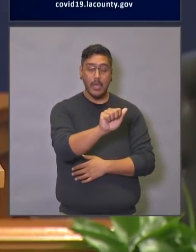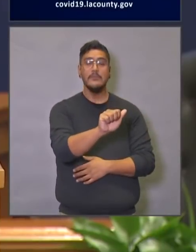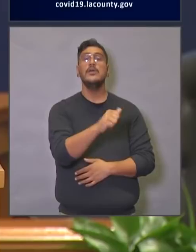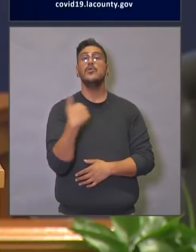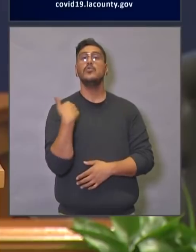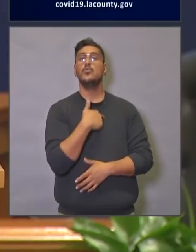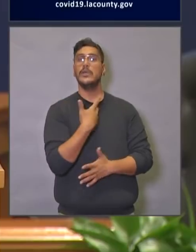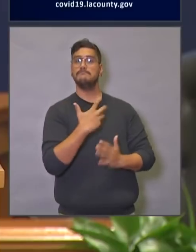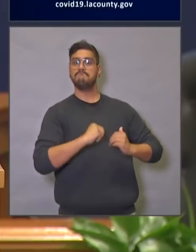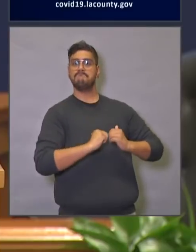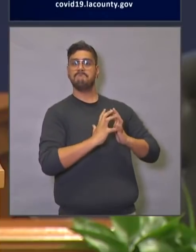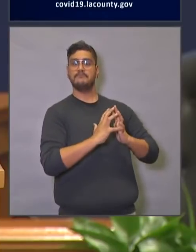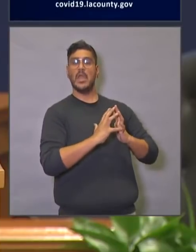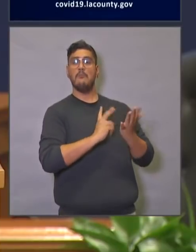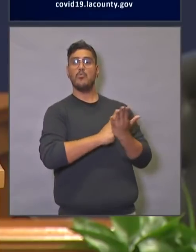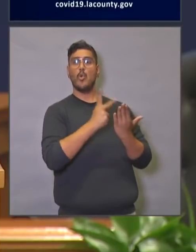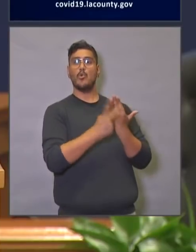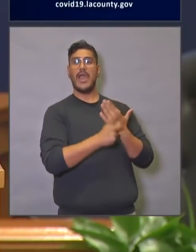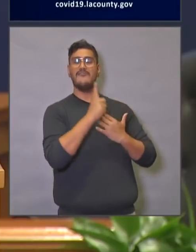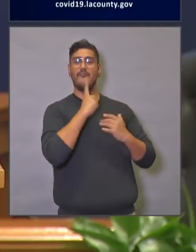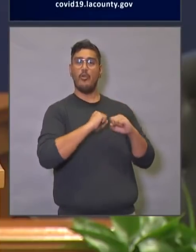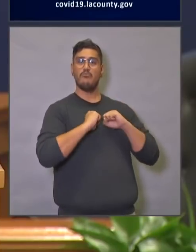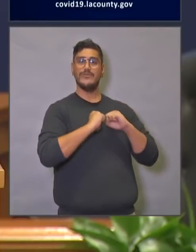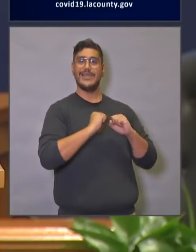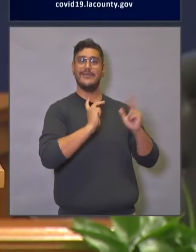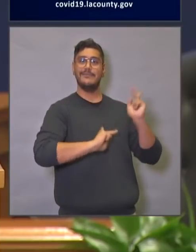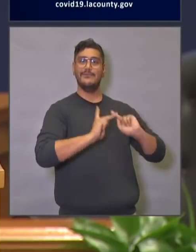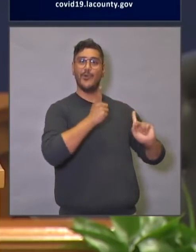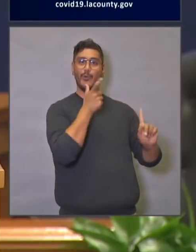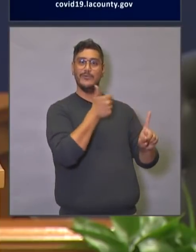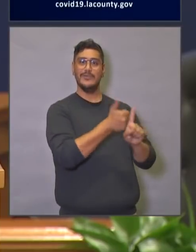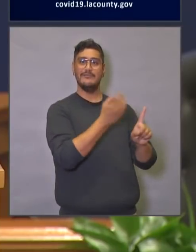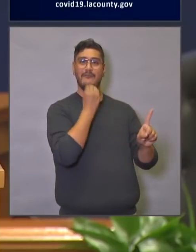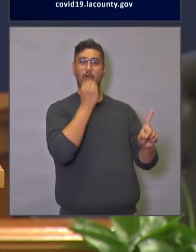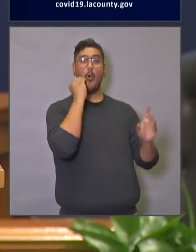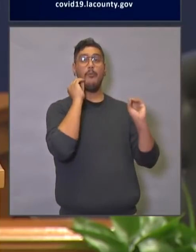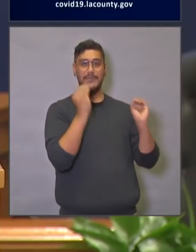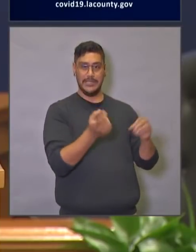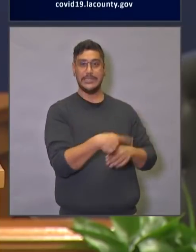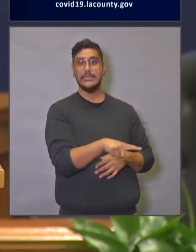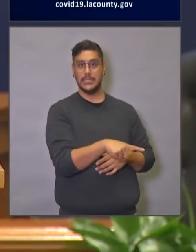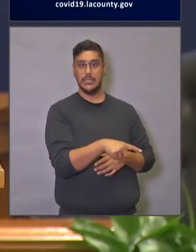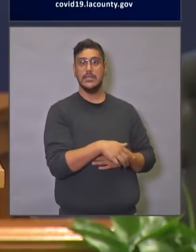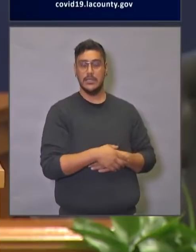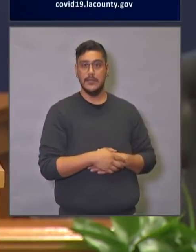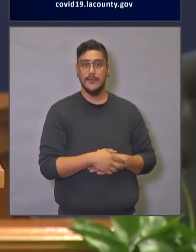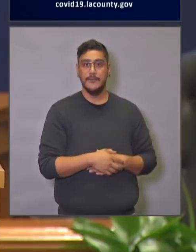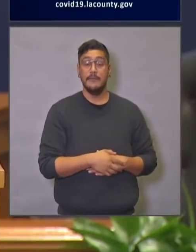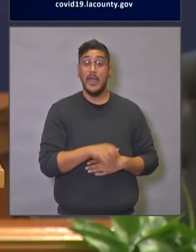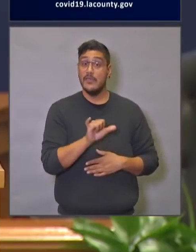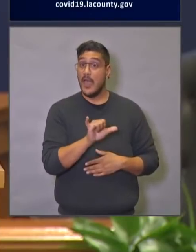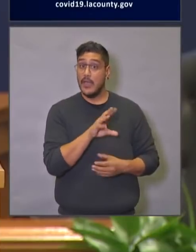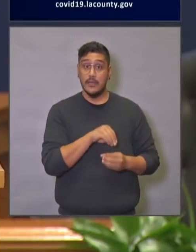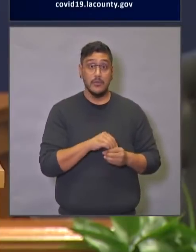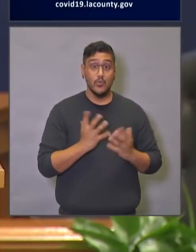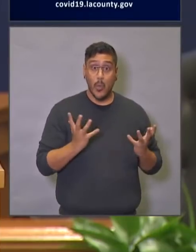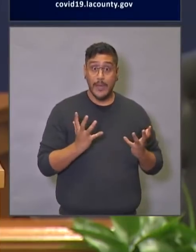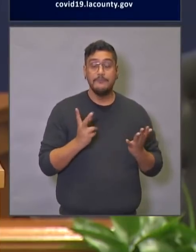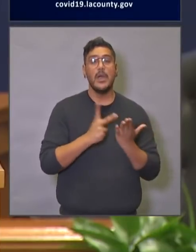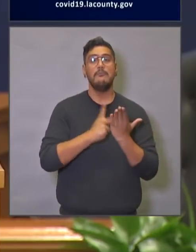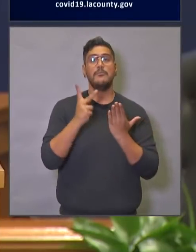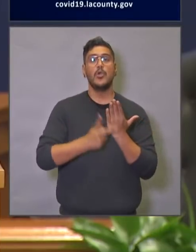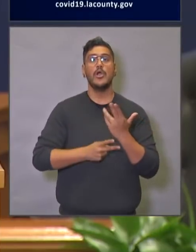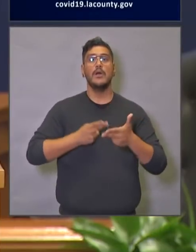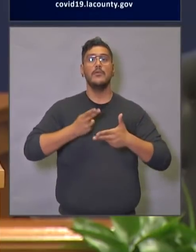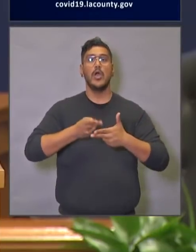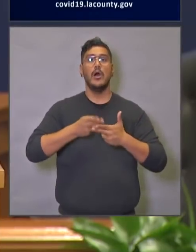iniciado programas para proteger a los individuos sin hogar de COVID-19. Esto incluye un programa que se